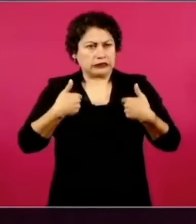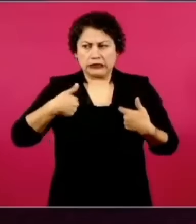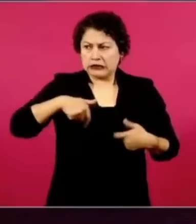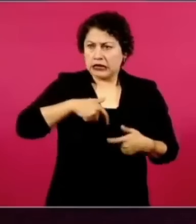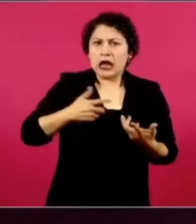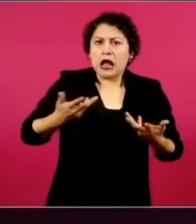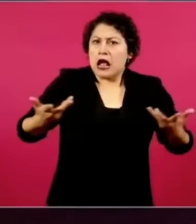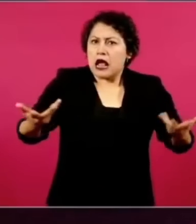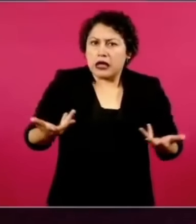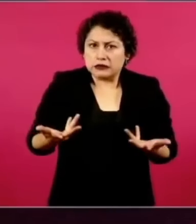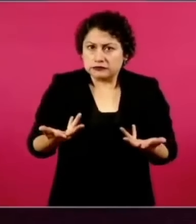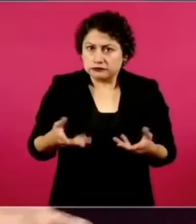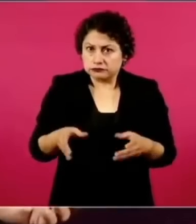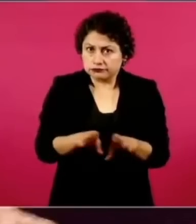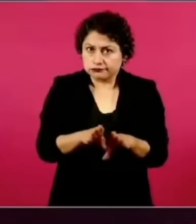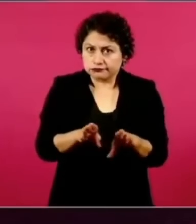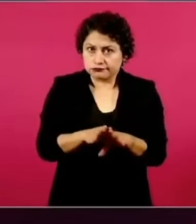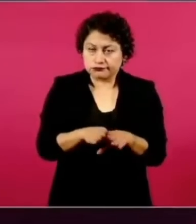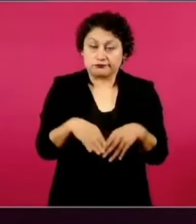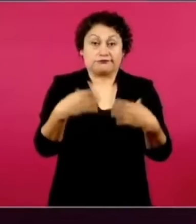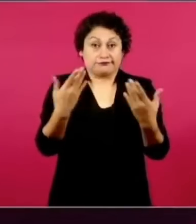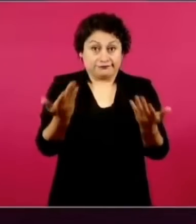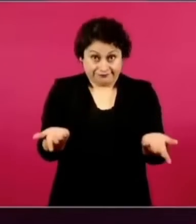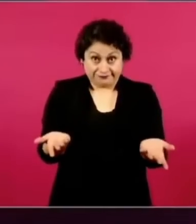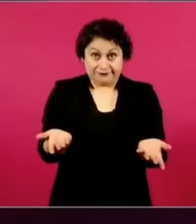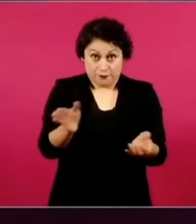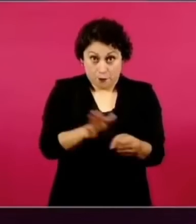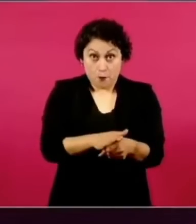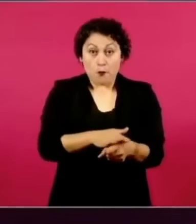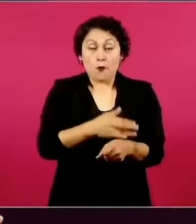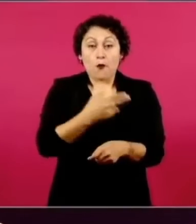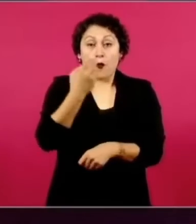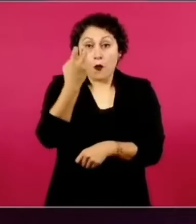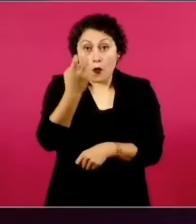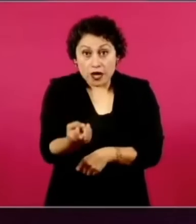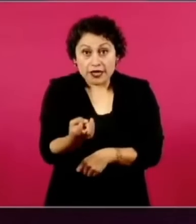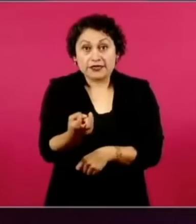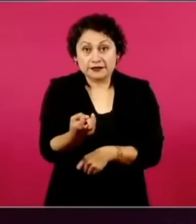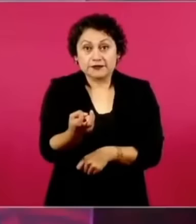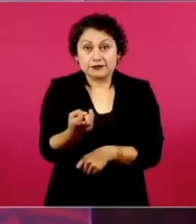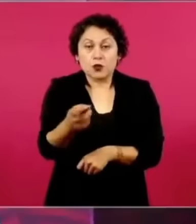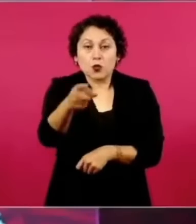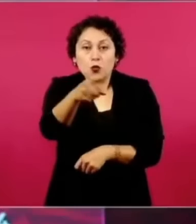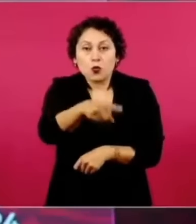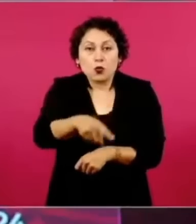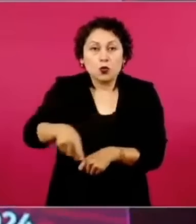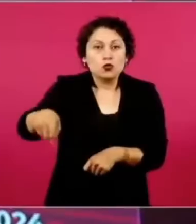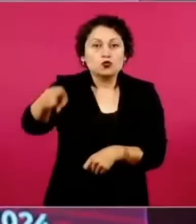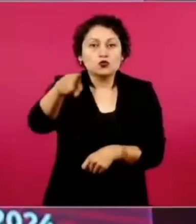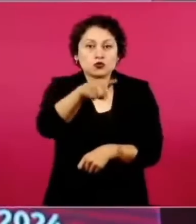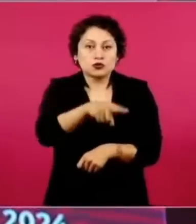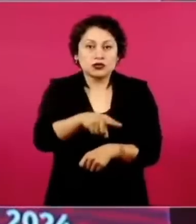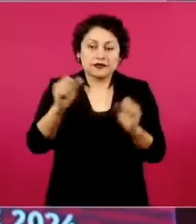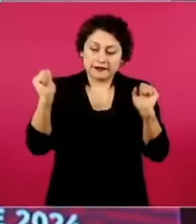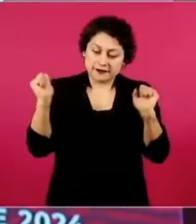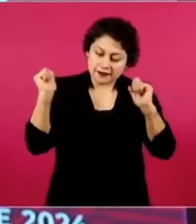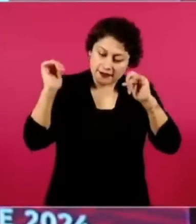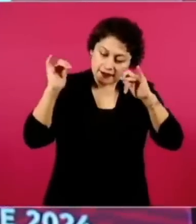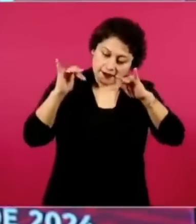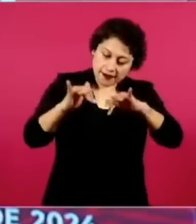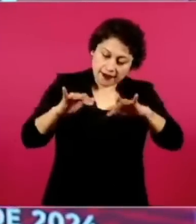Bueno, pues por eso es extraordinario el que ustedes se reúnan